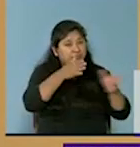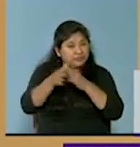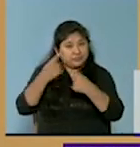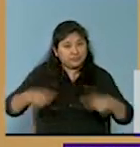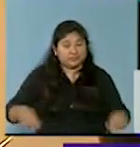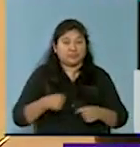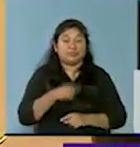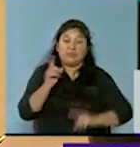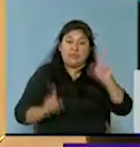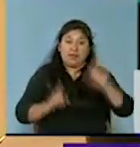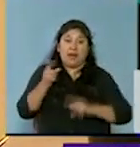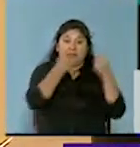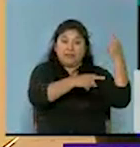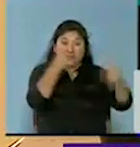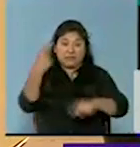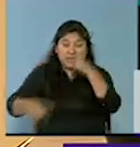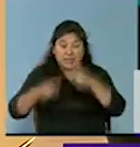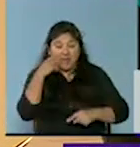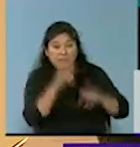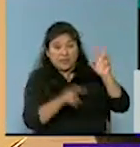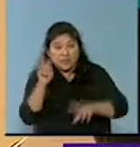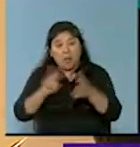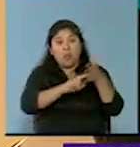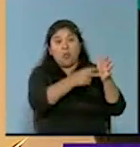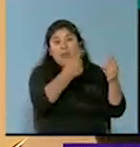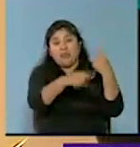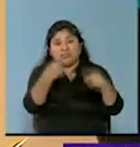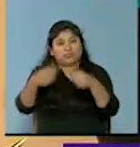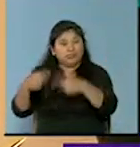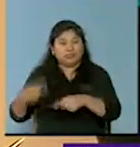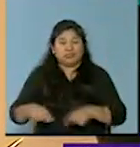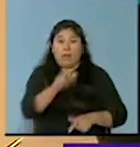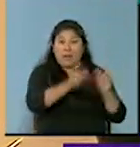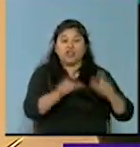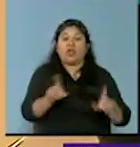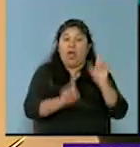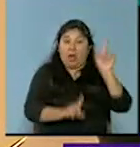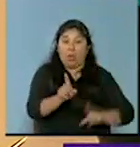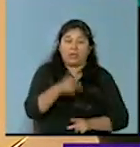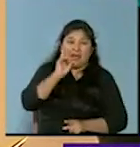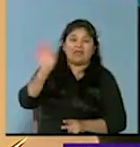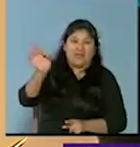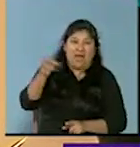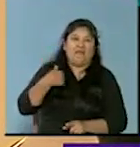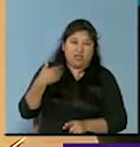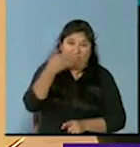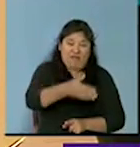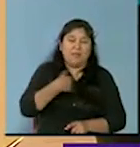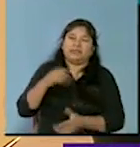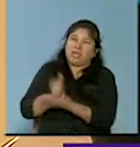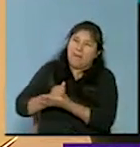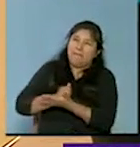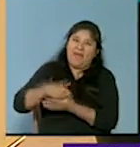muchas veces es la gente como siempre esperándonos y saben por dónde estamos y nos esperan